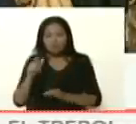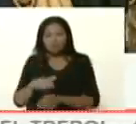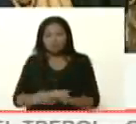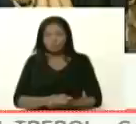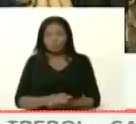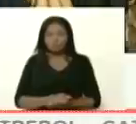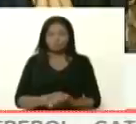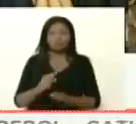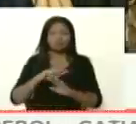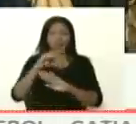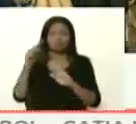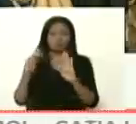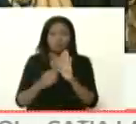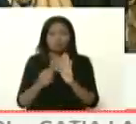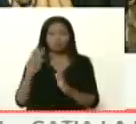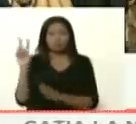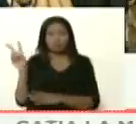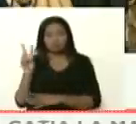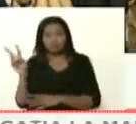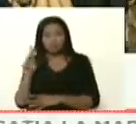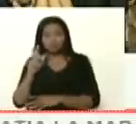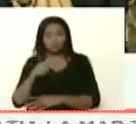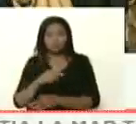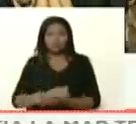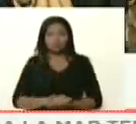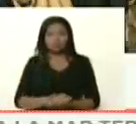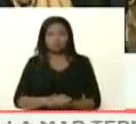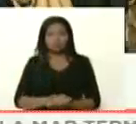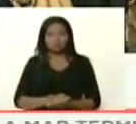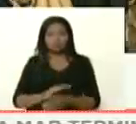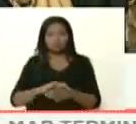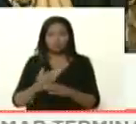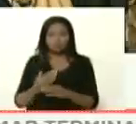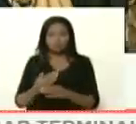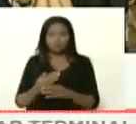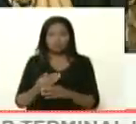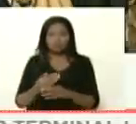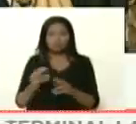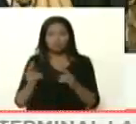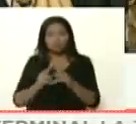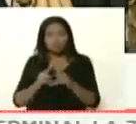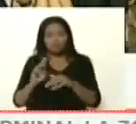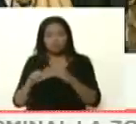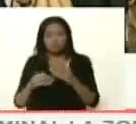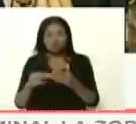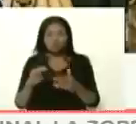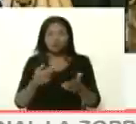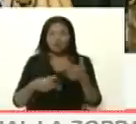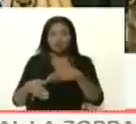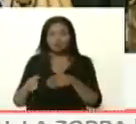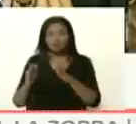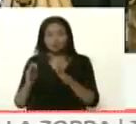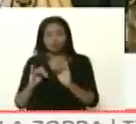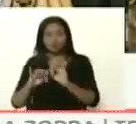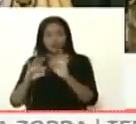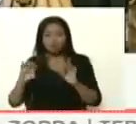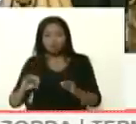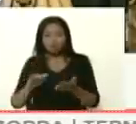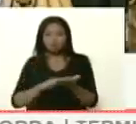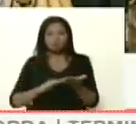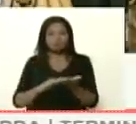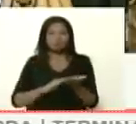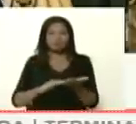completa, Venezuela lo tiene todo, tenemos el conocimiento para la construcción, para el